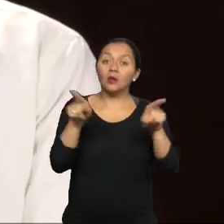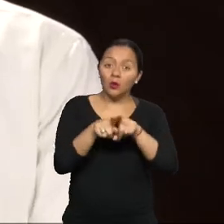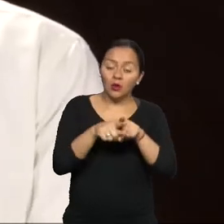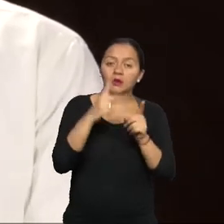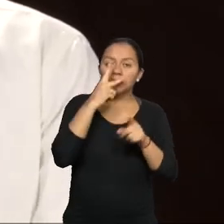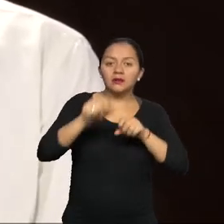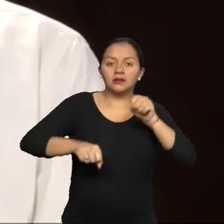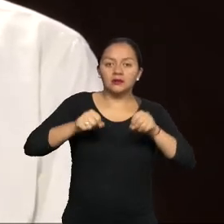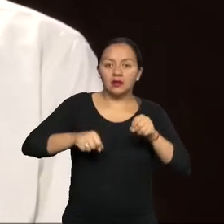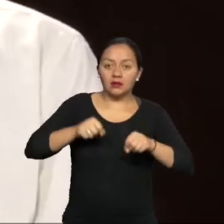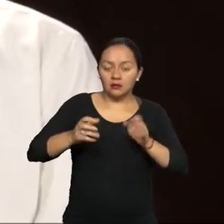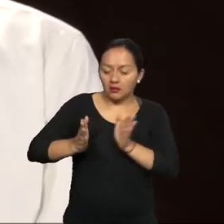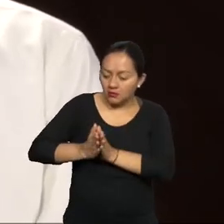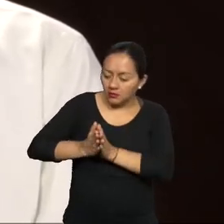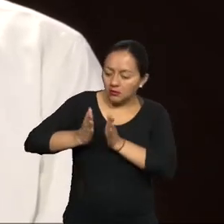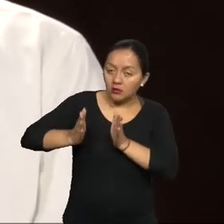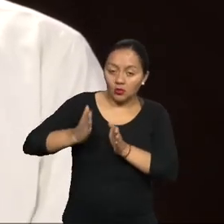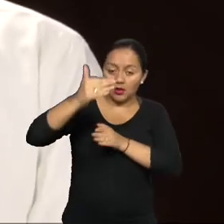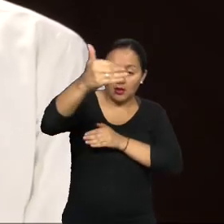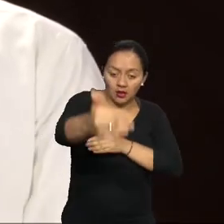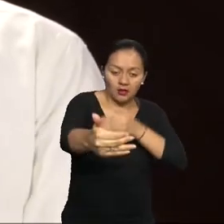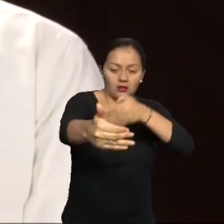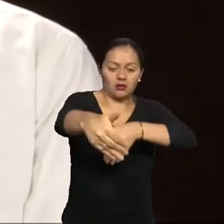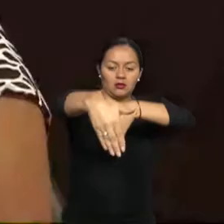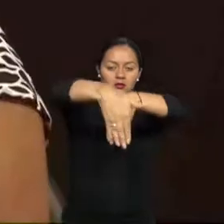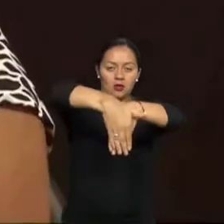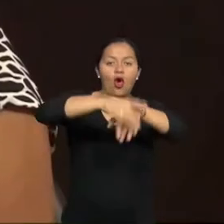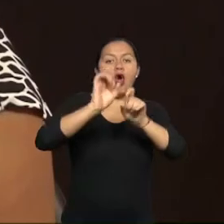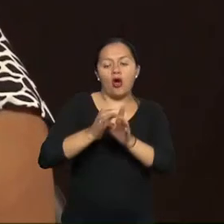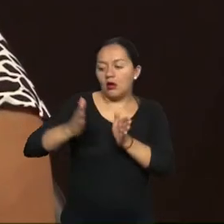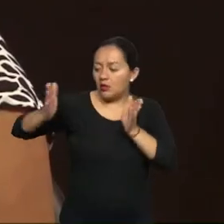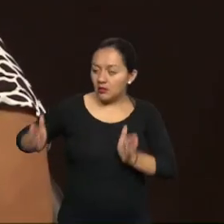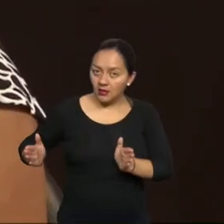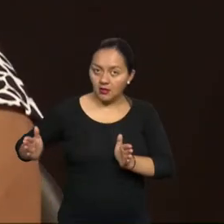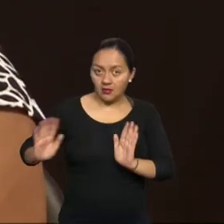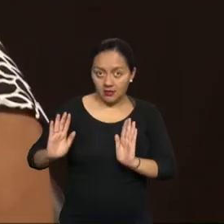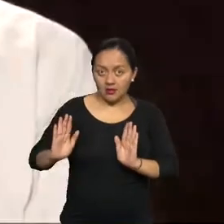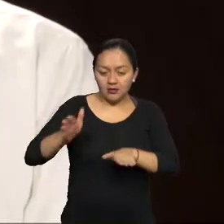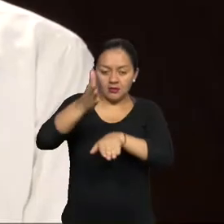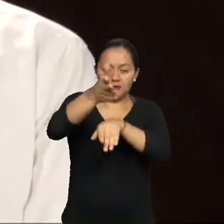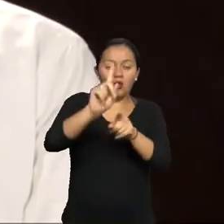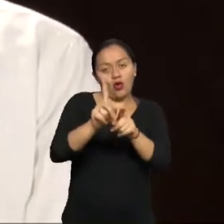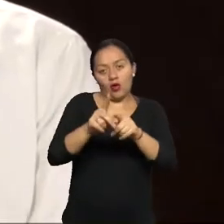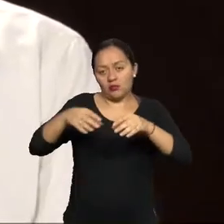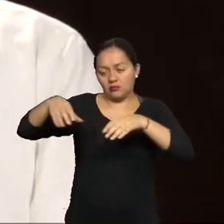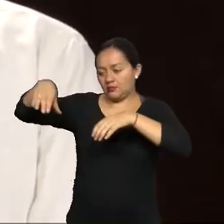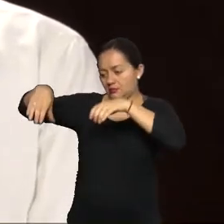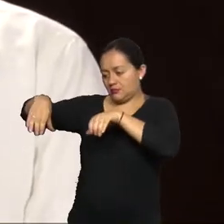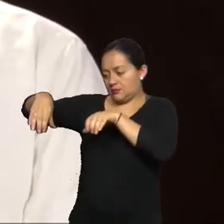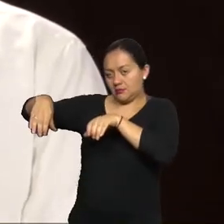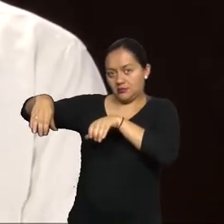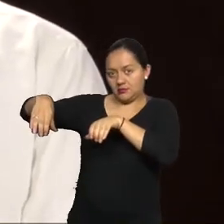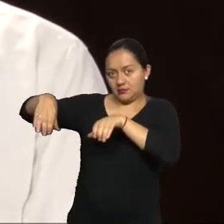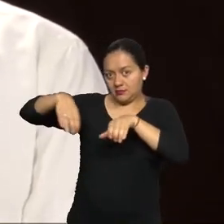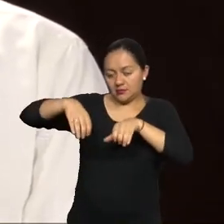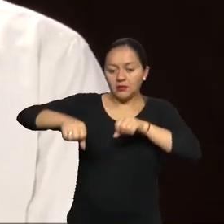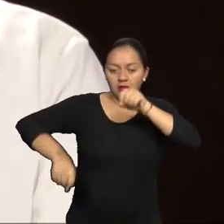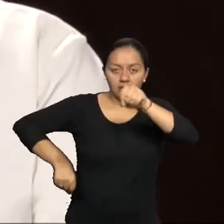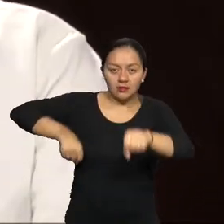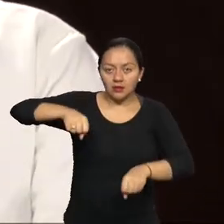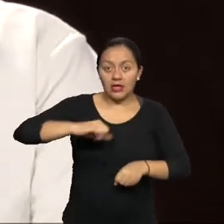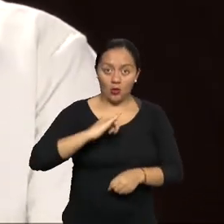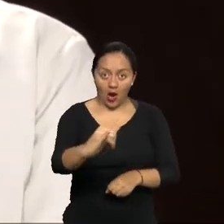una bicicleta vertical, que va uno delante y otro detrás. Sí, pero uno delante y otro detrás. Son dos ruedas. Entonces, el pedaleo es coordinado,